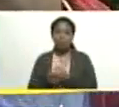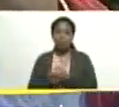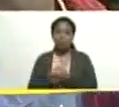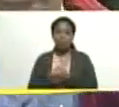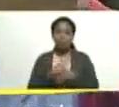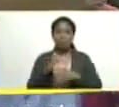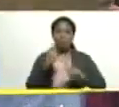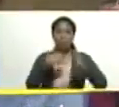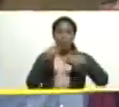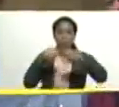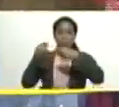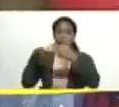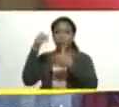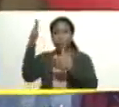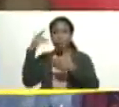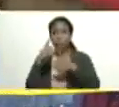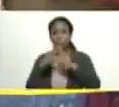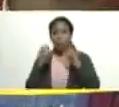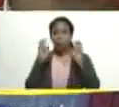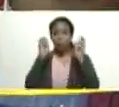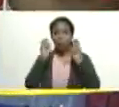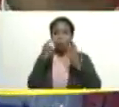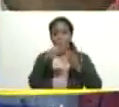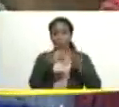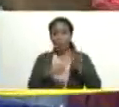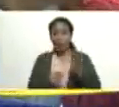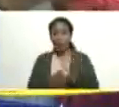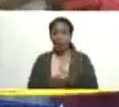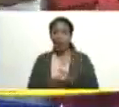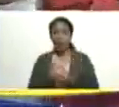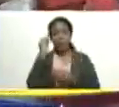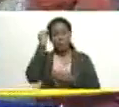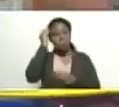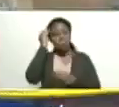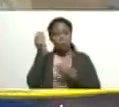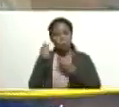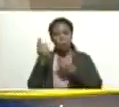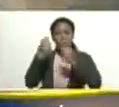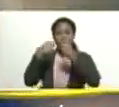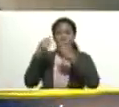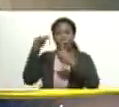exportación, todos los rubros, pensando en la exportación,